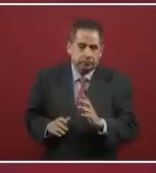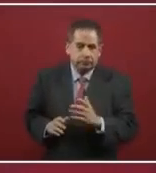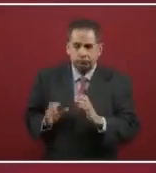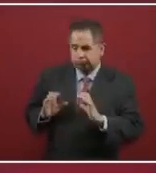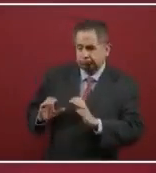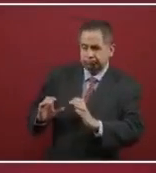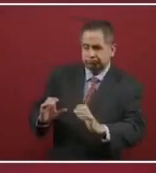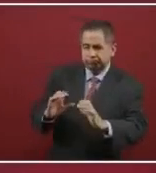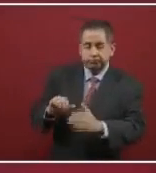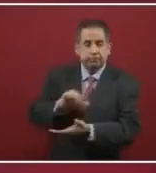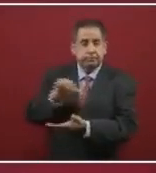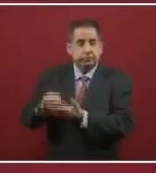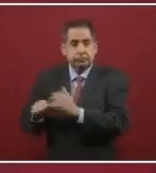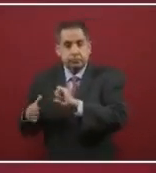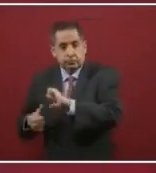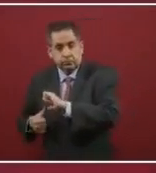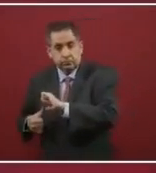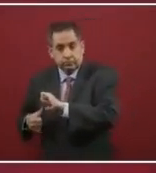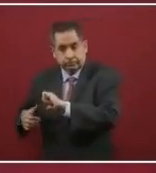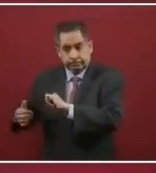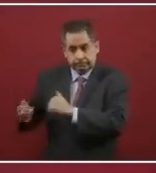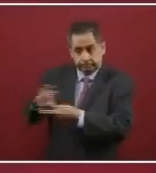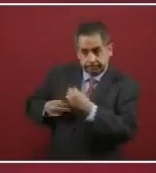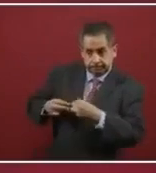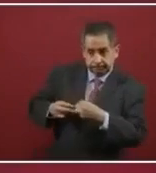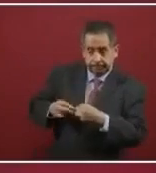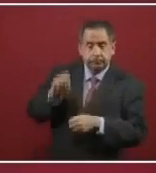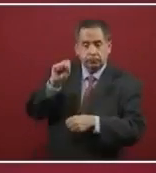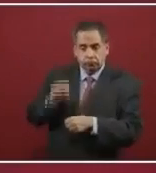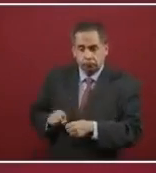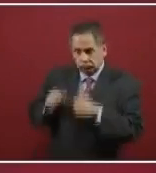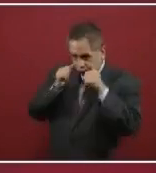migrante de Centroamérica en el sur,